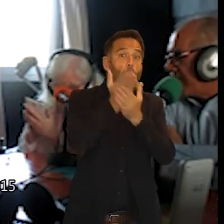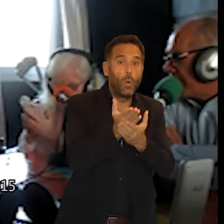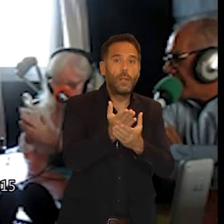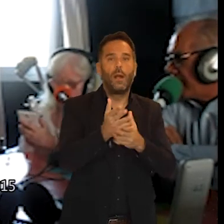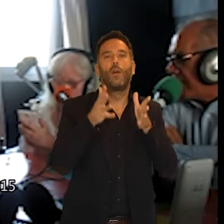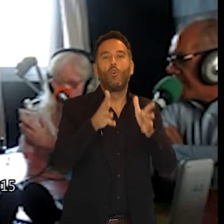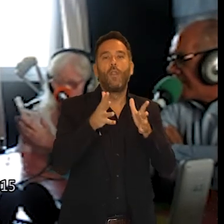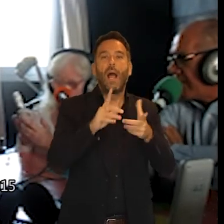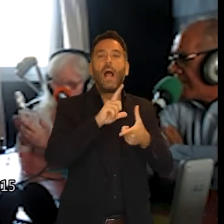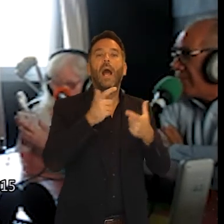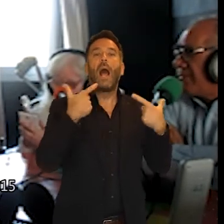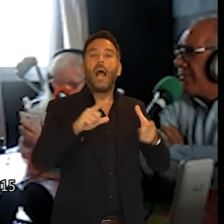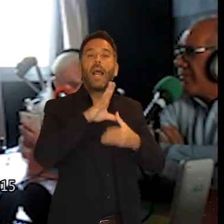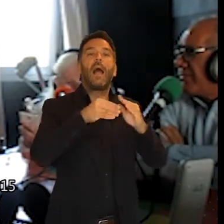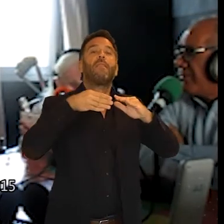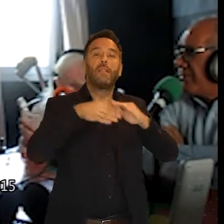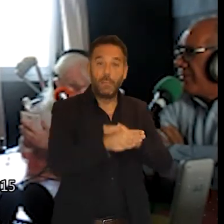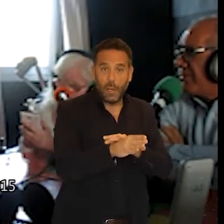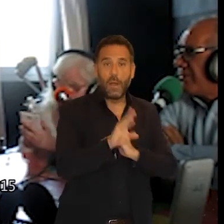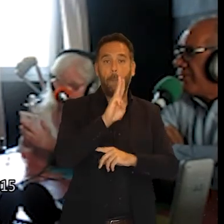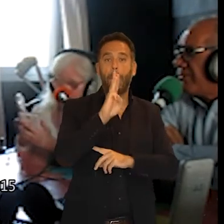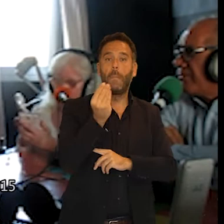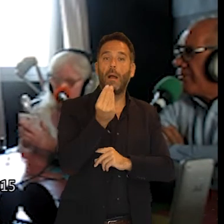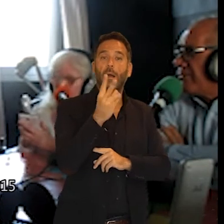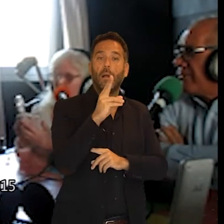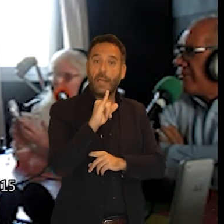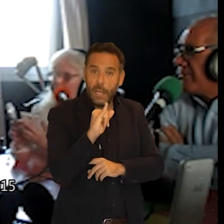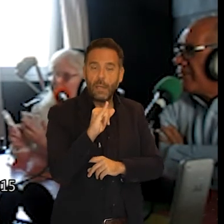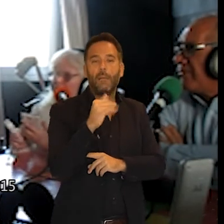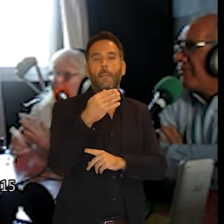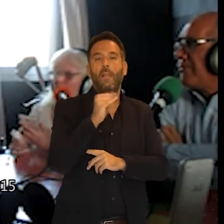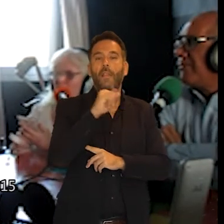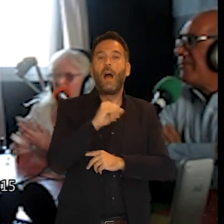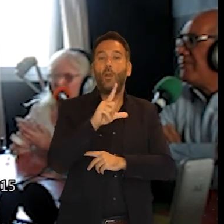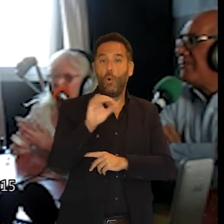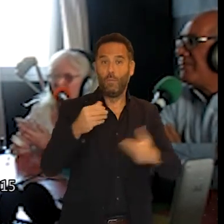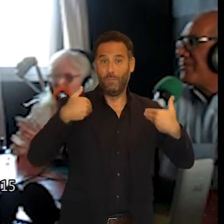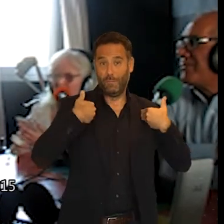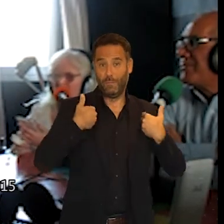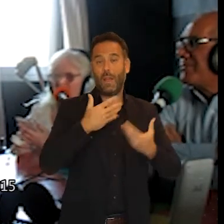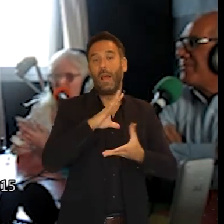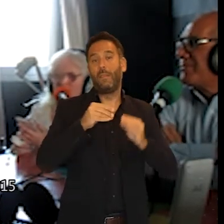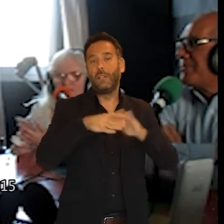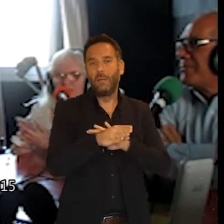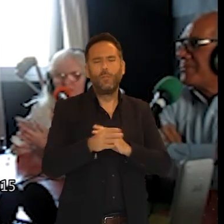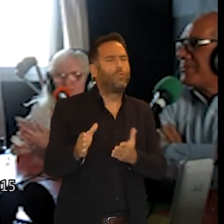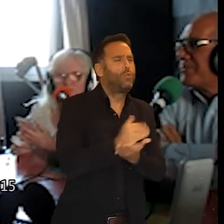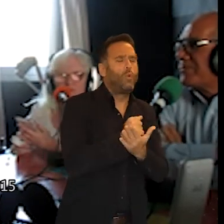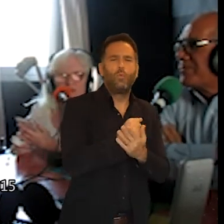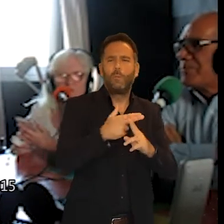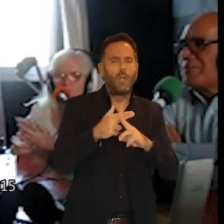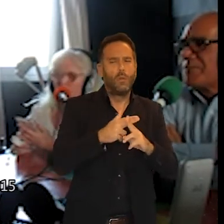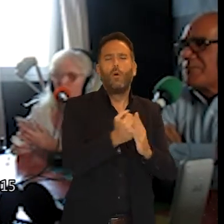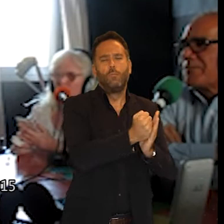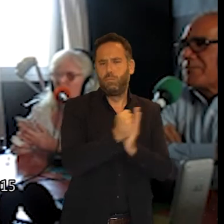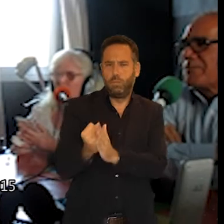de accesibilidad, Paqui Bazalo, uh-huh. Y una propuesta que han secundado todos los partidos políticos. Felicidades a nuestra Agrupación